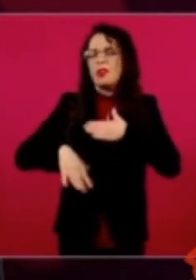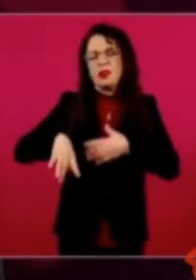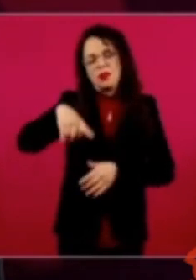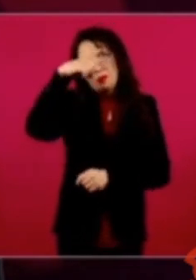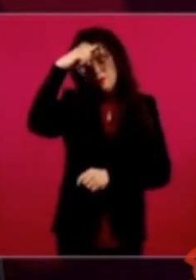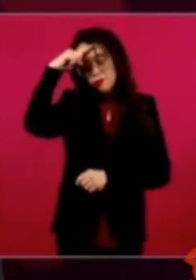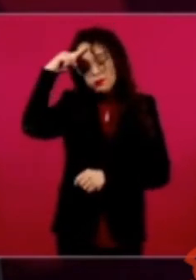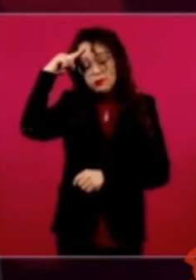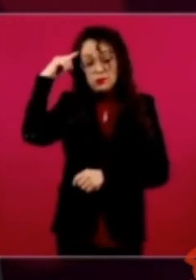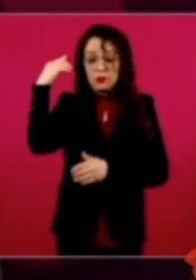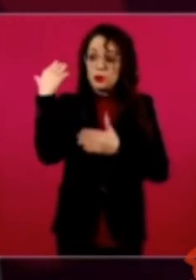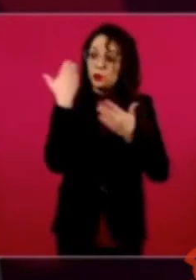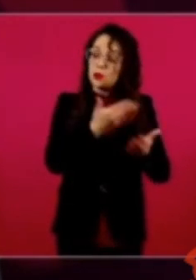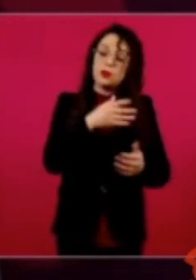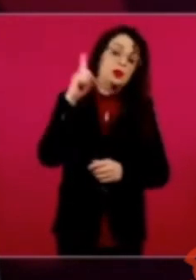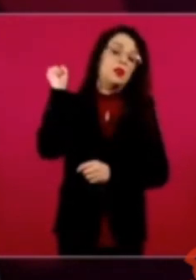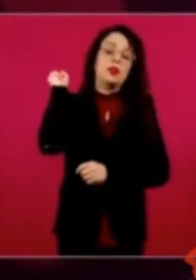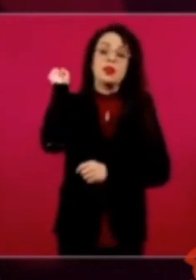porque